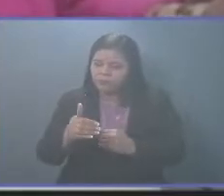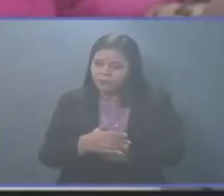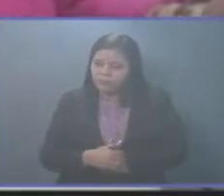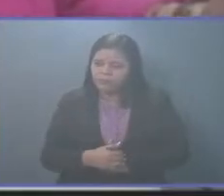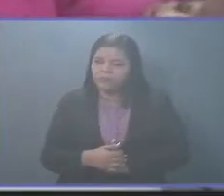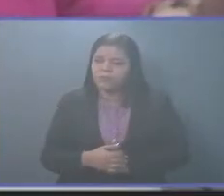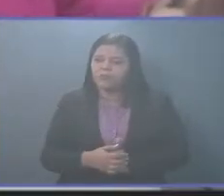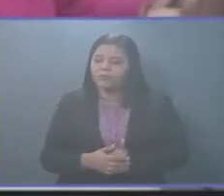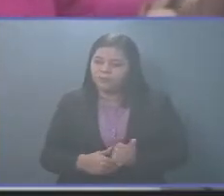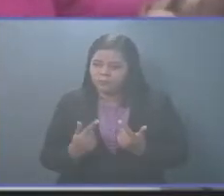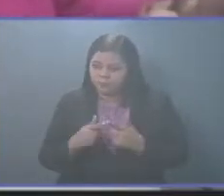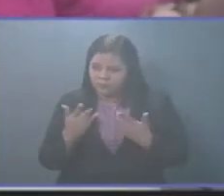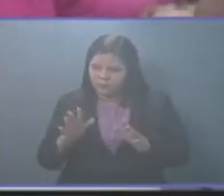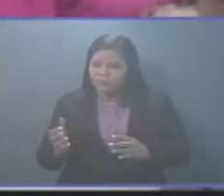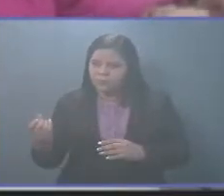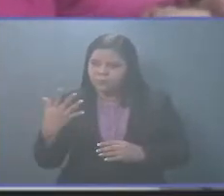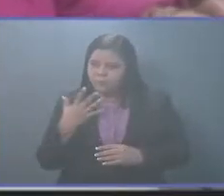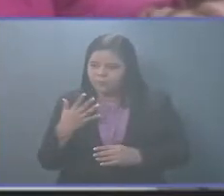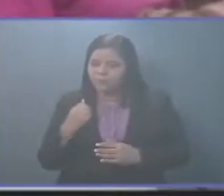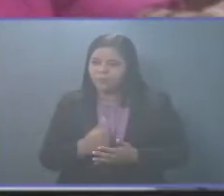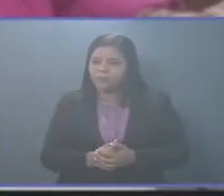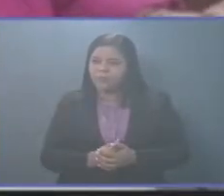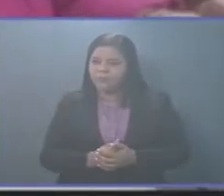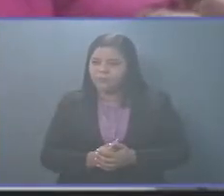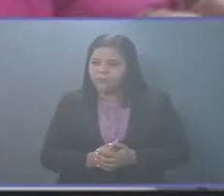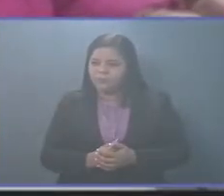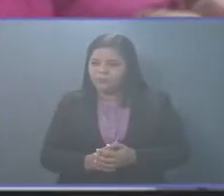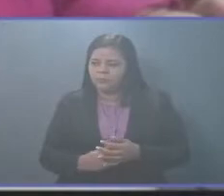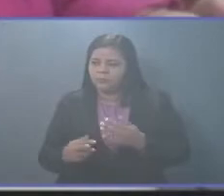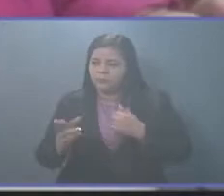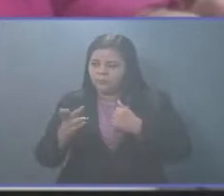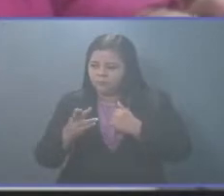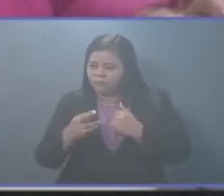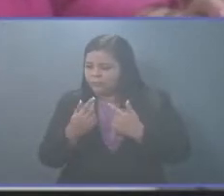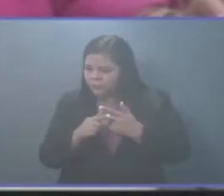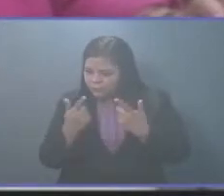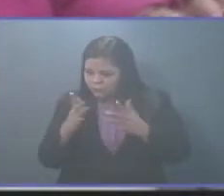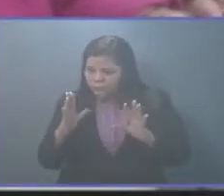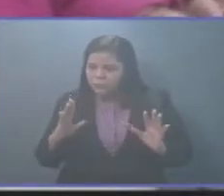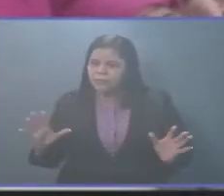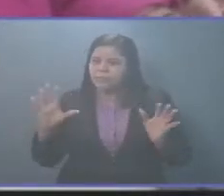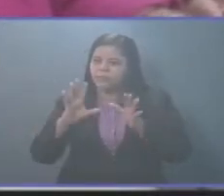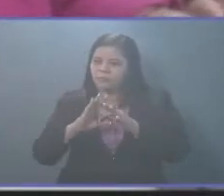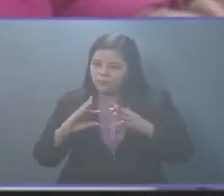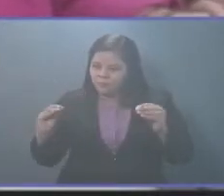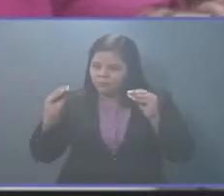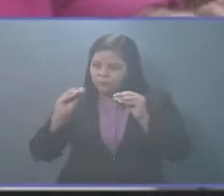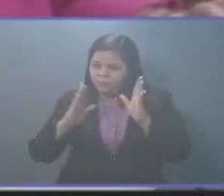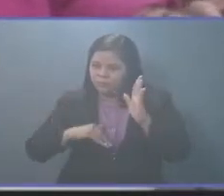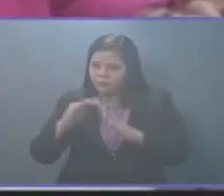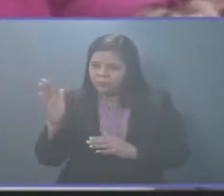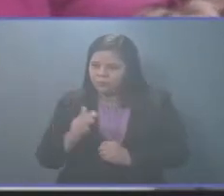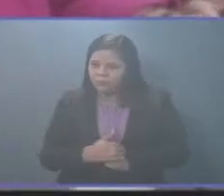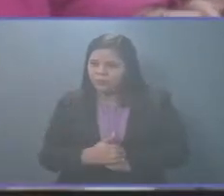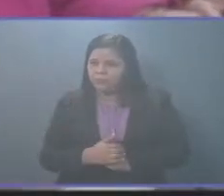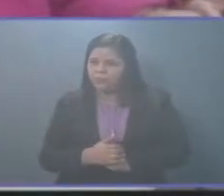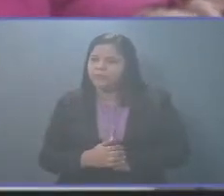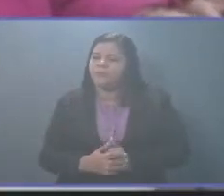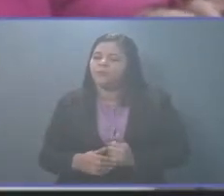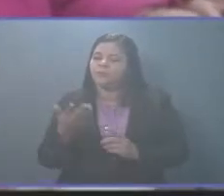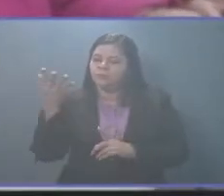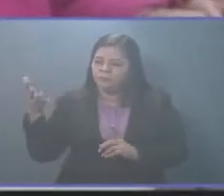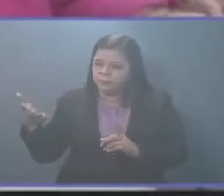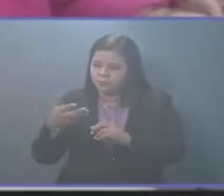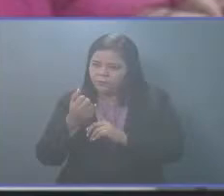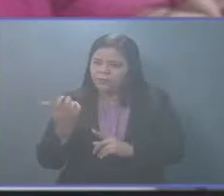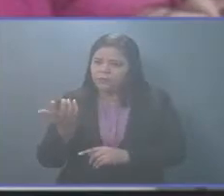está en la presentación y decía Ricardo, no se ha seguido ese mecanismo. Eso creo que es evidente, ¿verdad? Y es un hecho pues notorio y público, ¿verdad?, que no